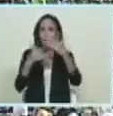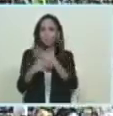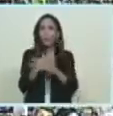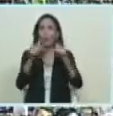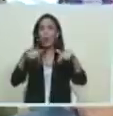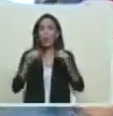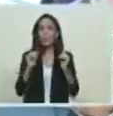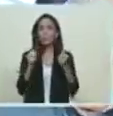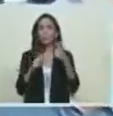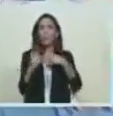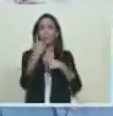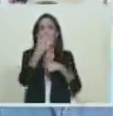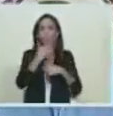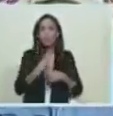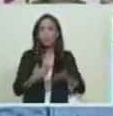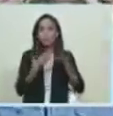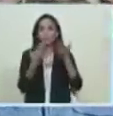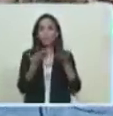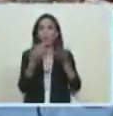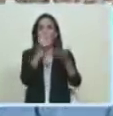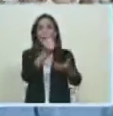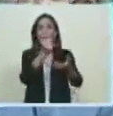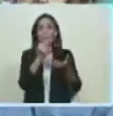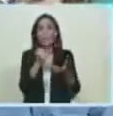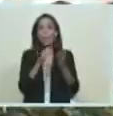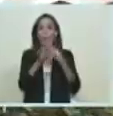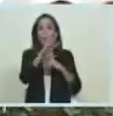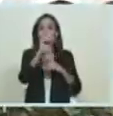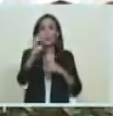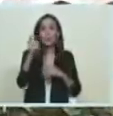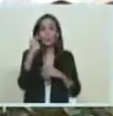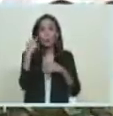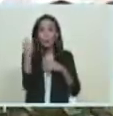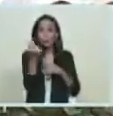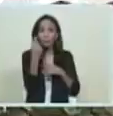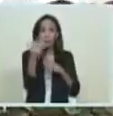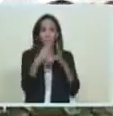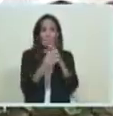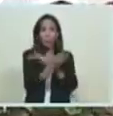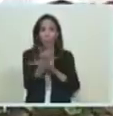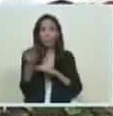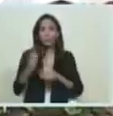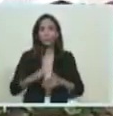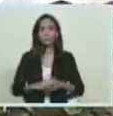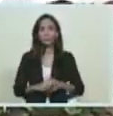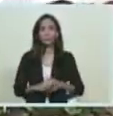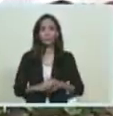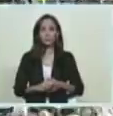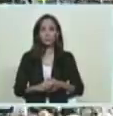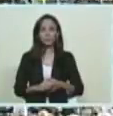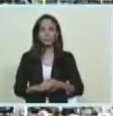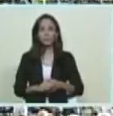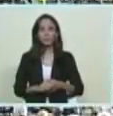hoy, primero de diciembre. ¡Alerta, alerta, alerta, alerta!